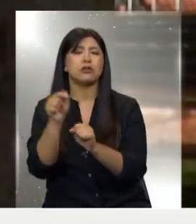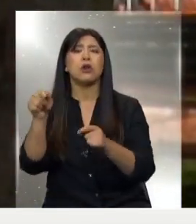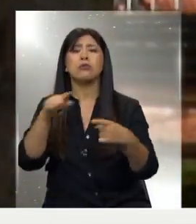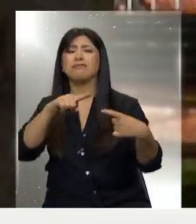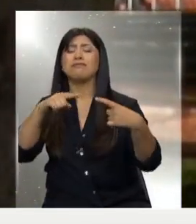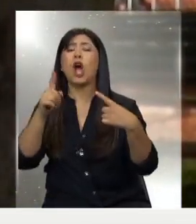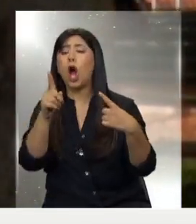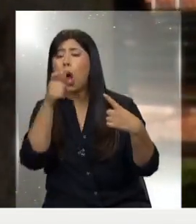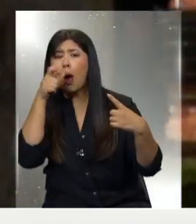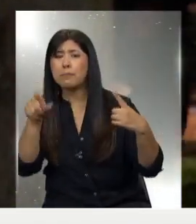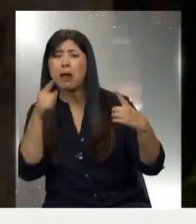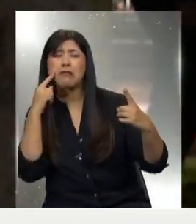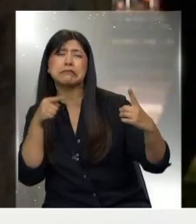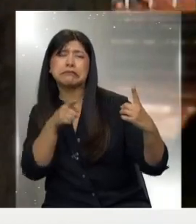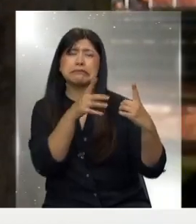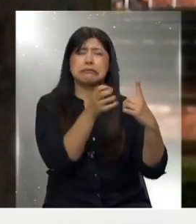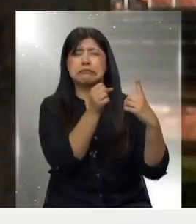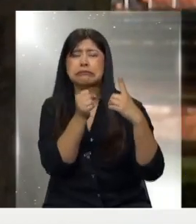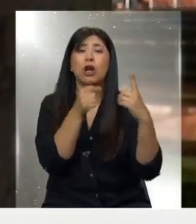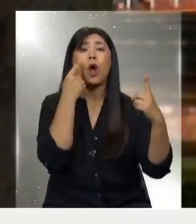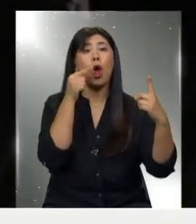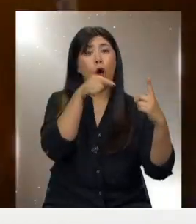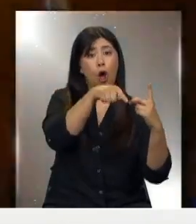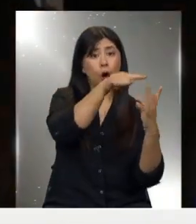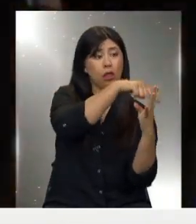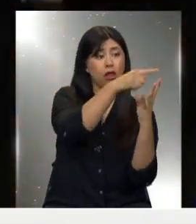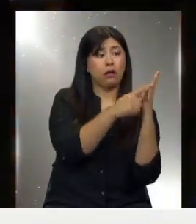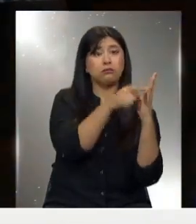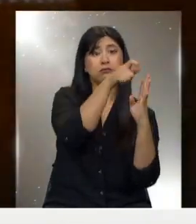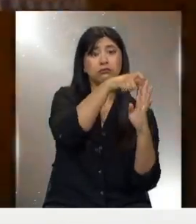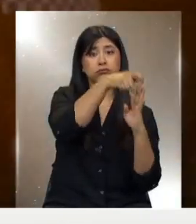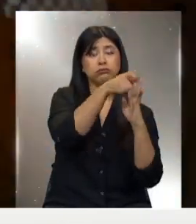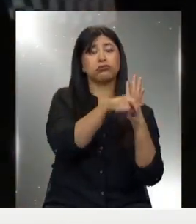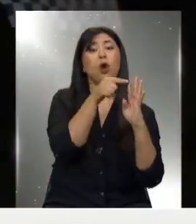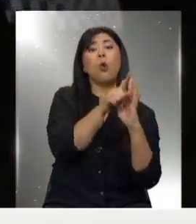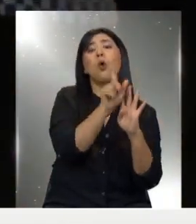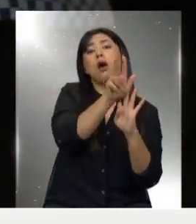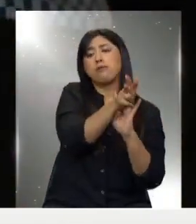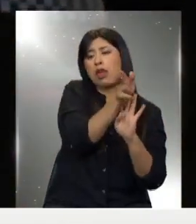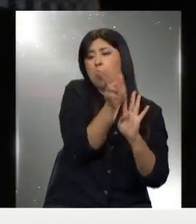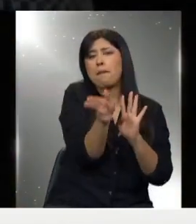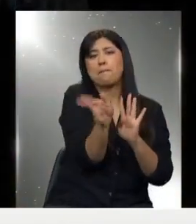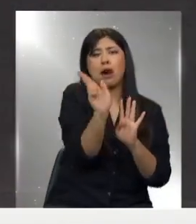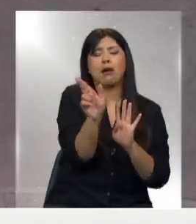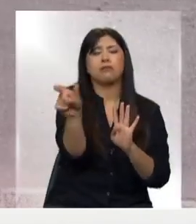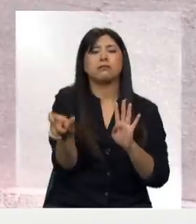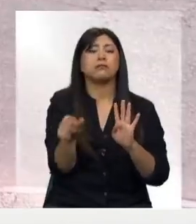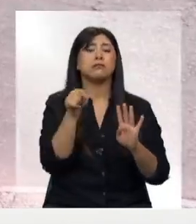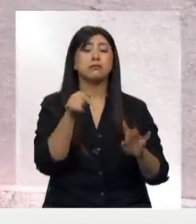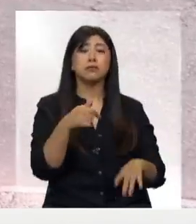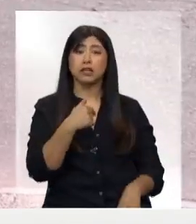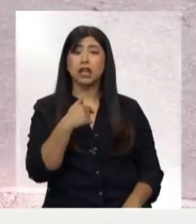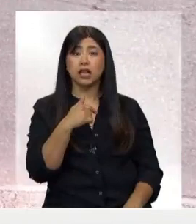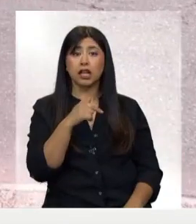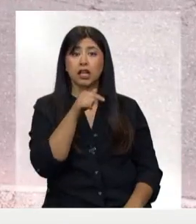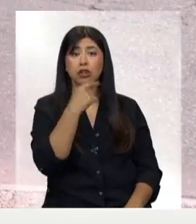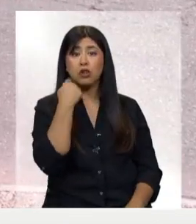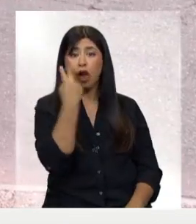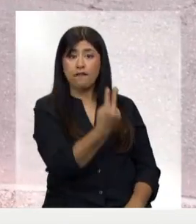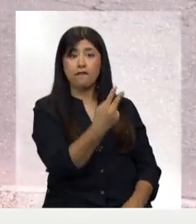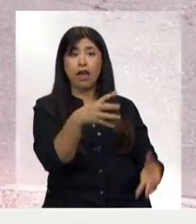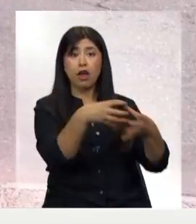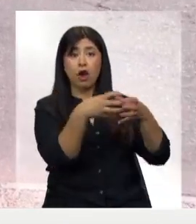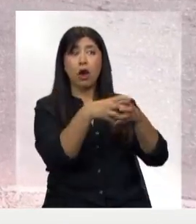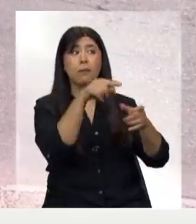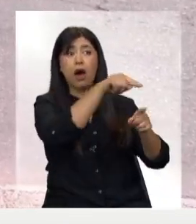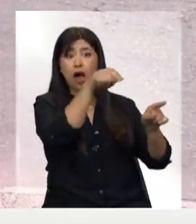con el grupo y uno de ellos sacó un arma y le disparó. Andan en bicicleta y andan asaltando. Ni me entiende y son,